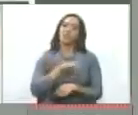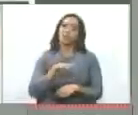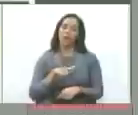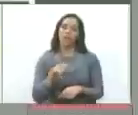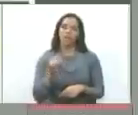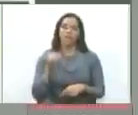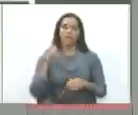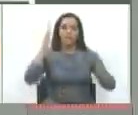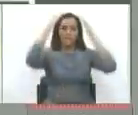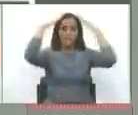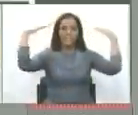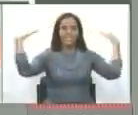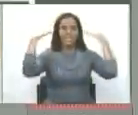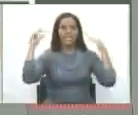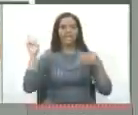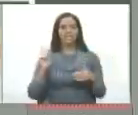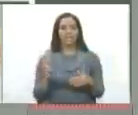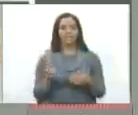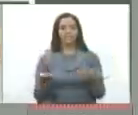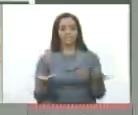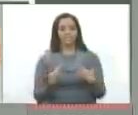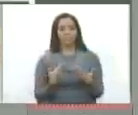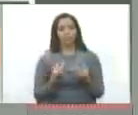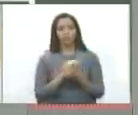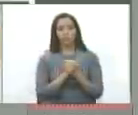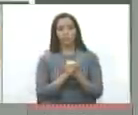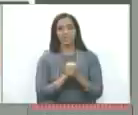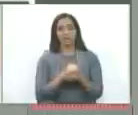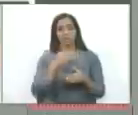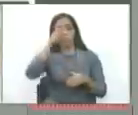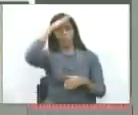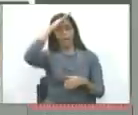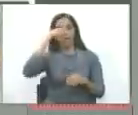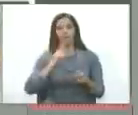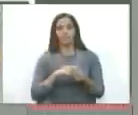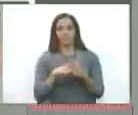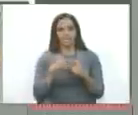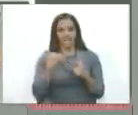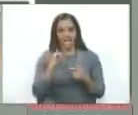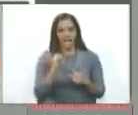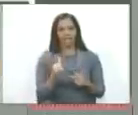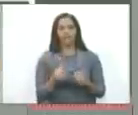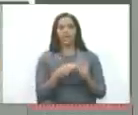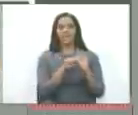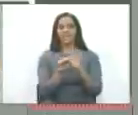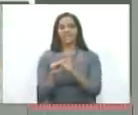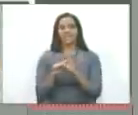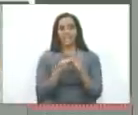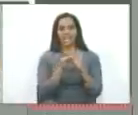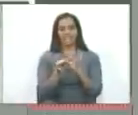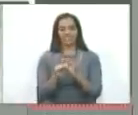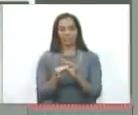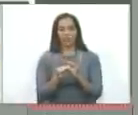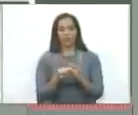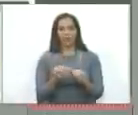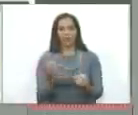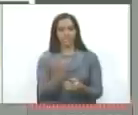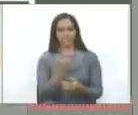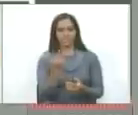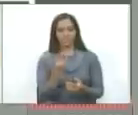Vietnam recibió muchos compañeros cubanos. Entonces hay una extraordinaria relación allí entre ellos.